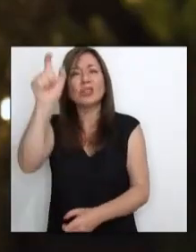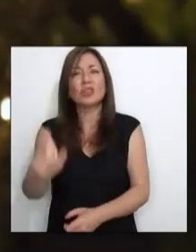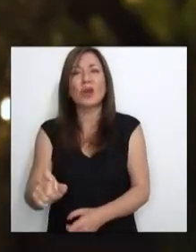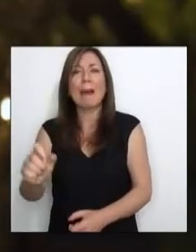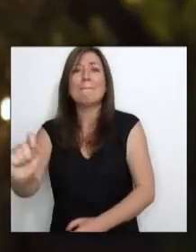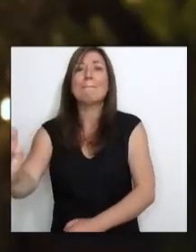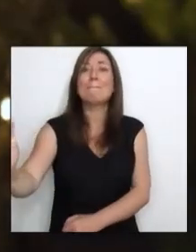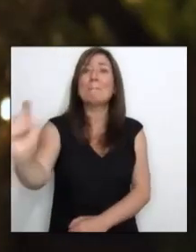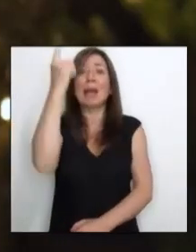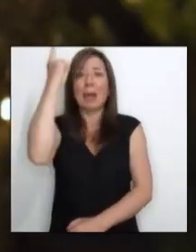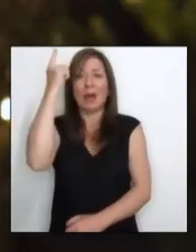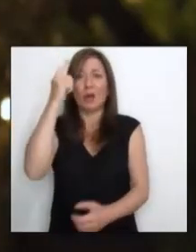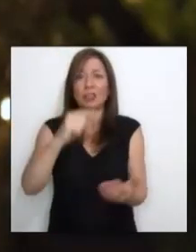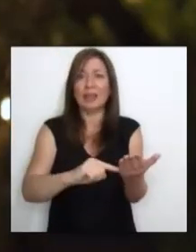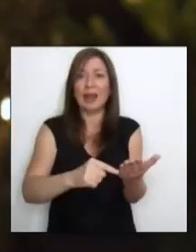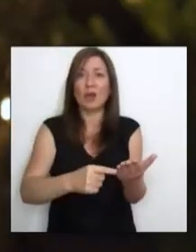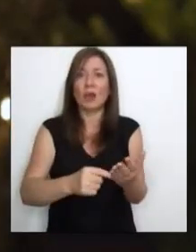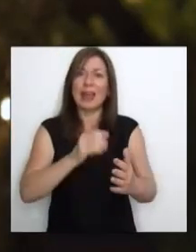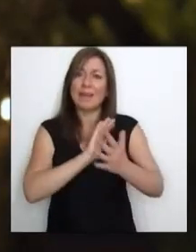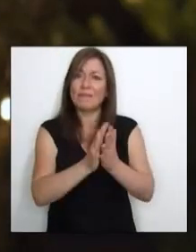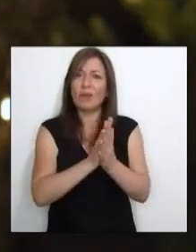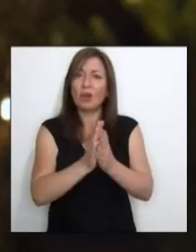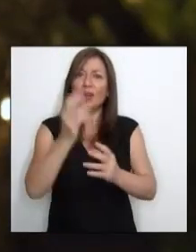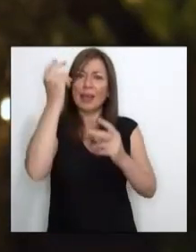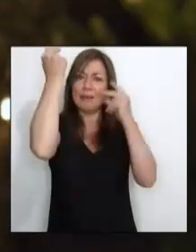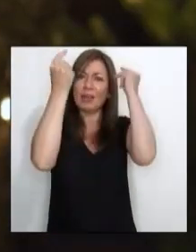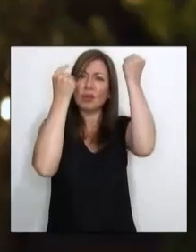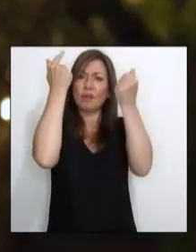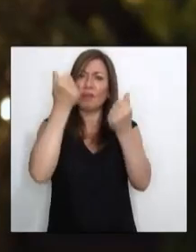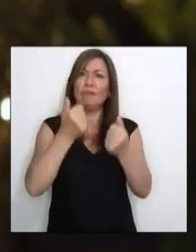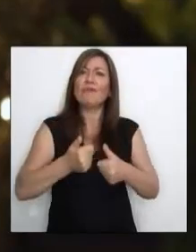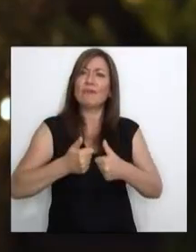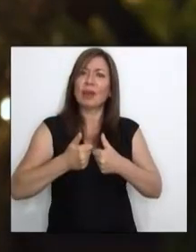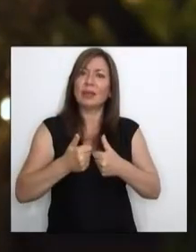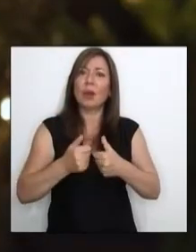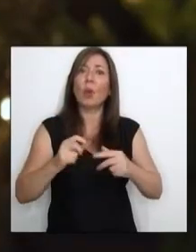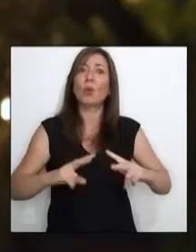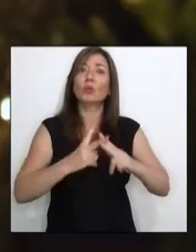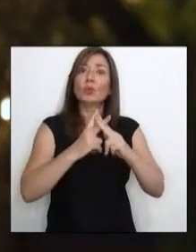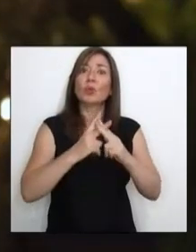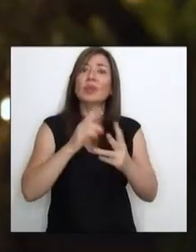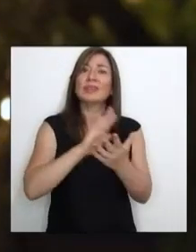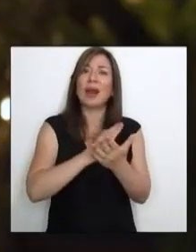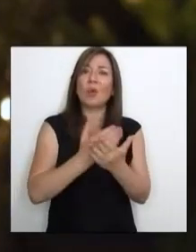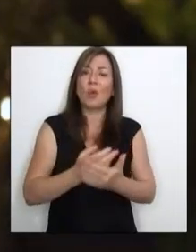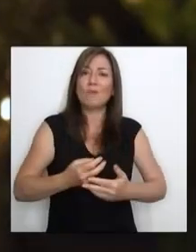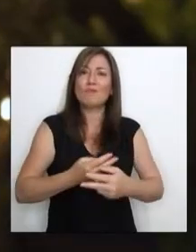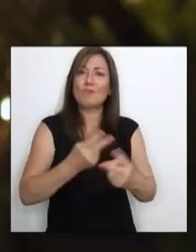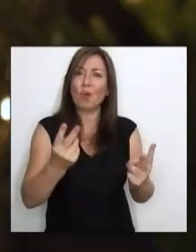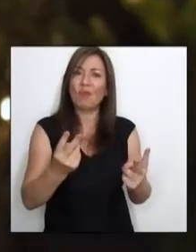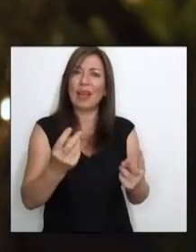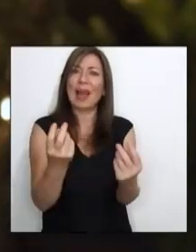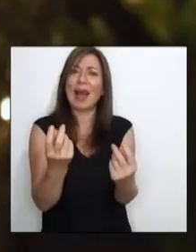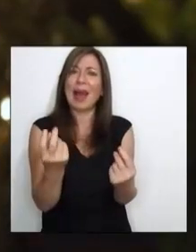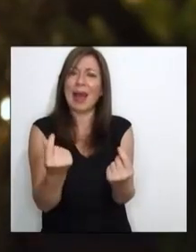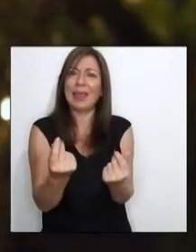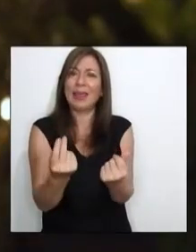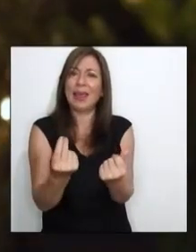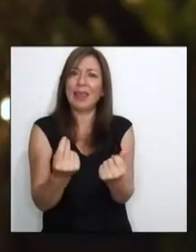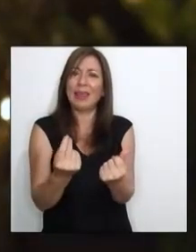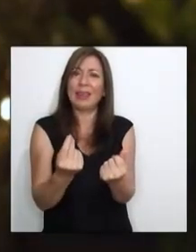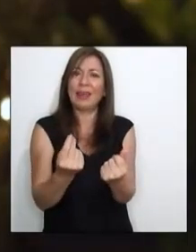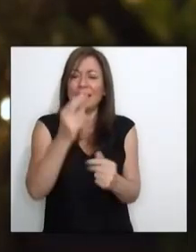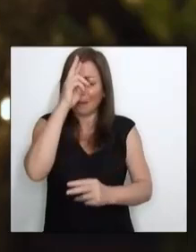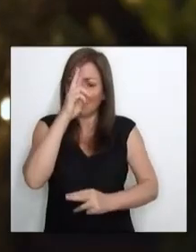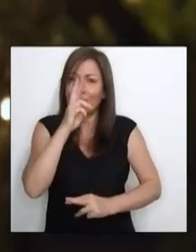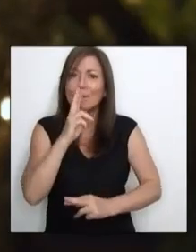pacientes en el primer lugar con tecnología, eficiencia e innovación. Vamos a construir una salud pública de calidad y